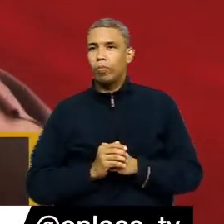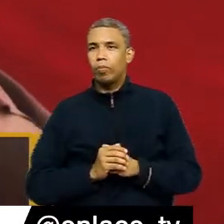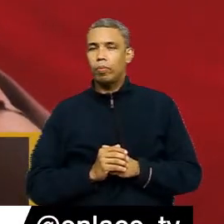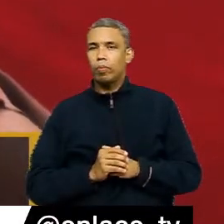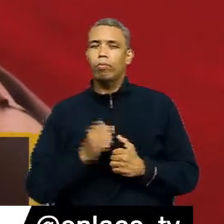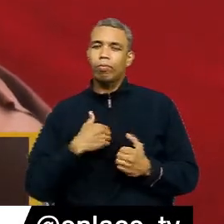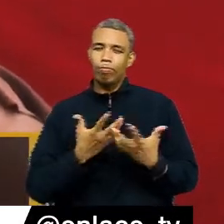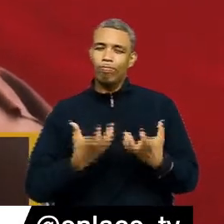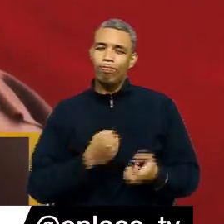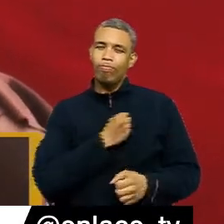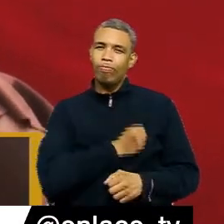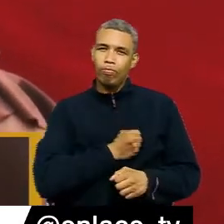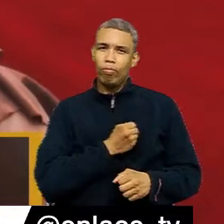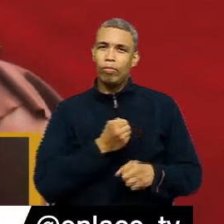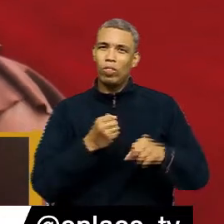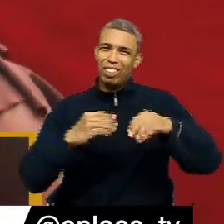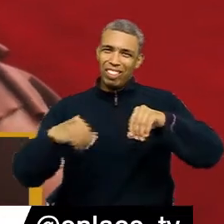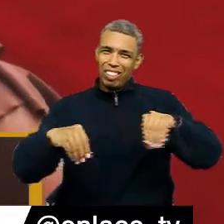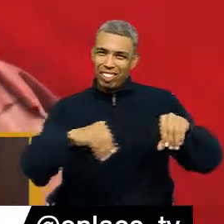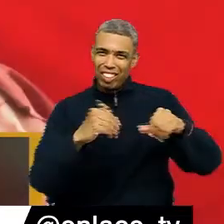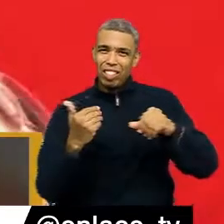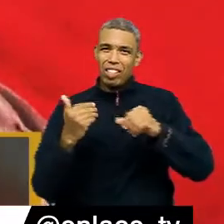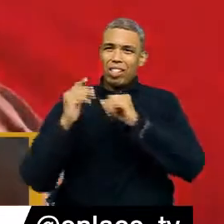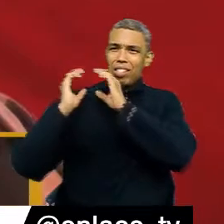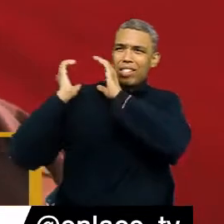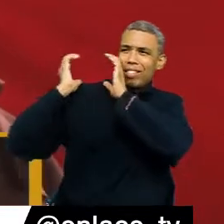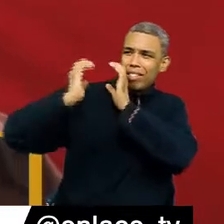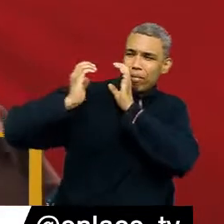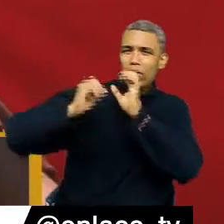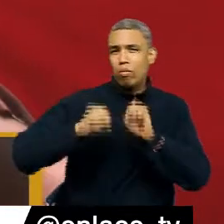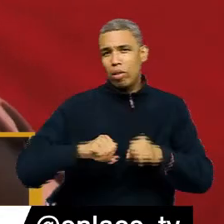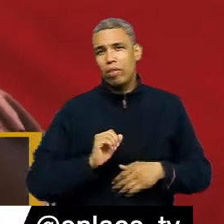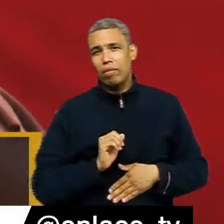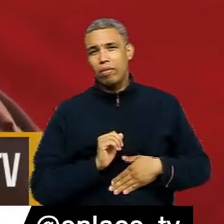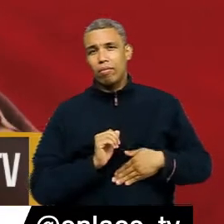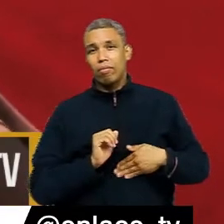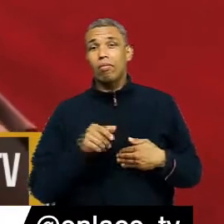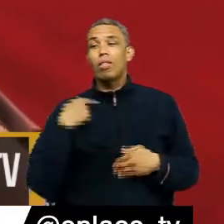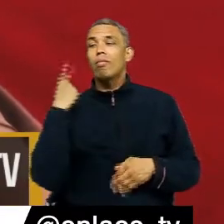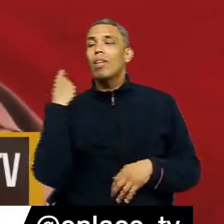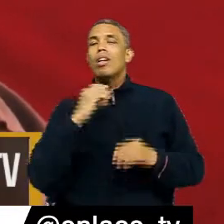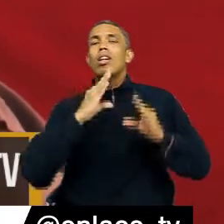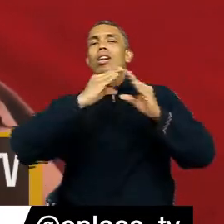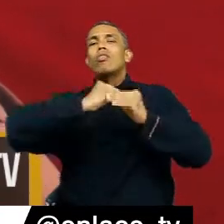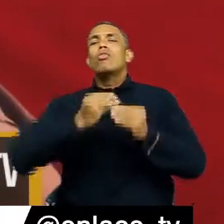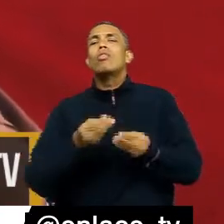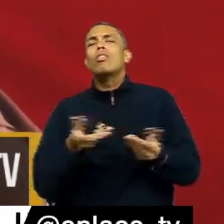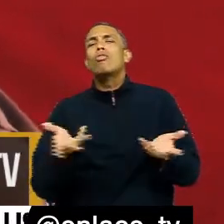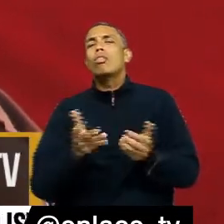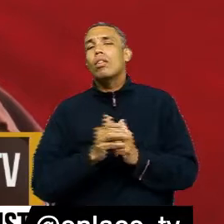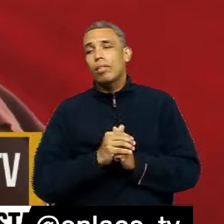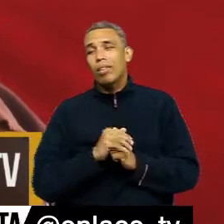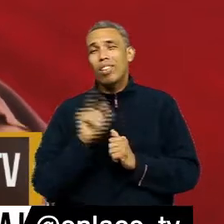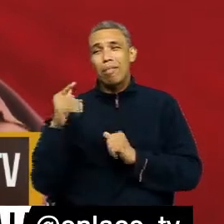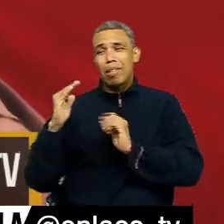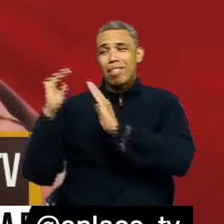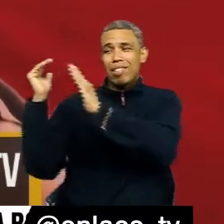en el cemento, en las tejas, para yo poderme meter así. Anoche me tocó ir durmiendo una vecina y te sabe que uno duerme muy mal. Y si el pelo es